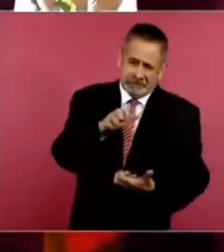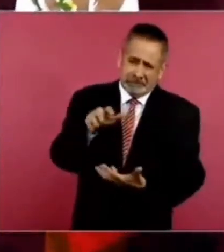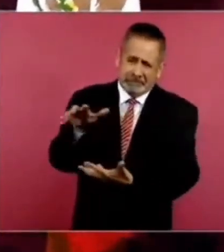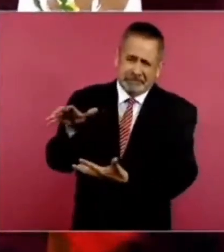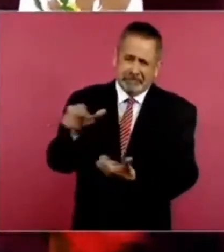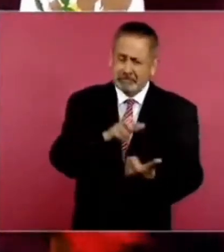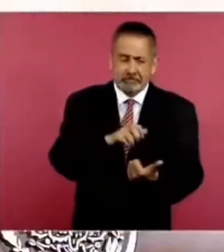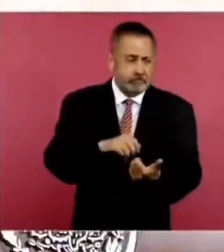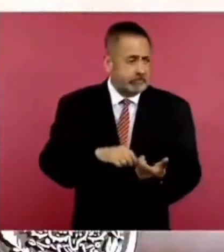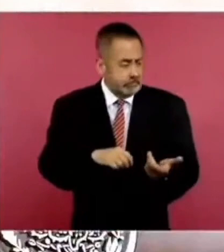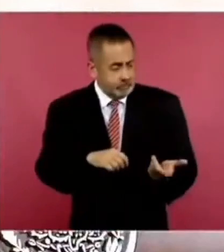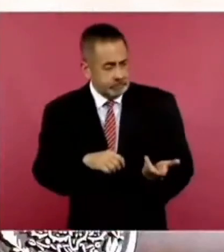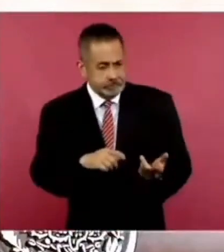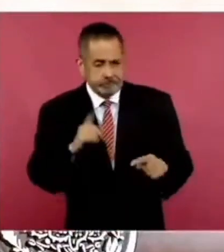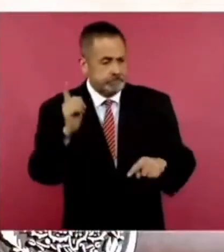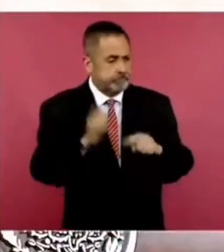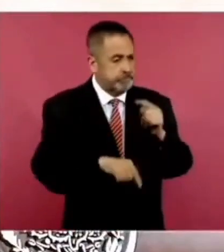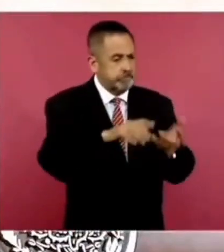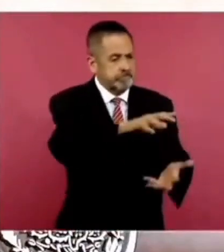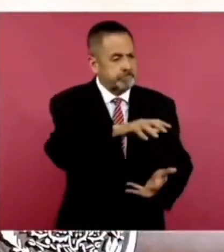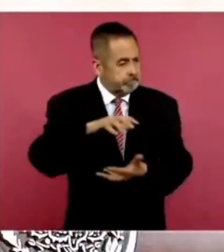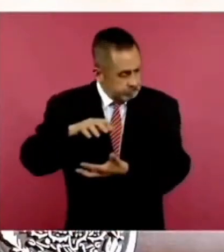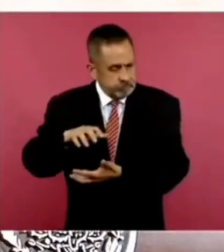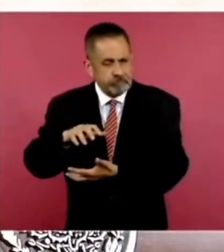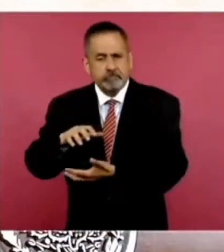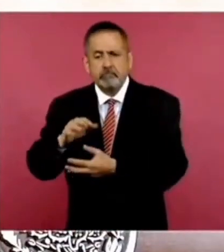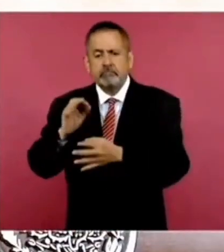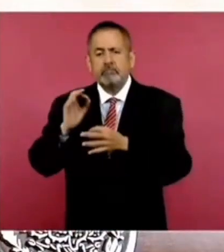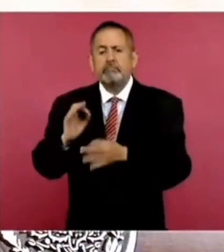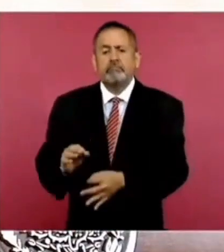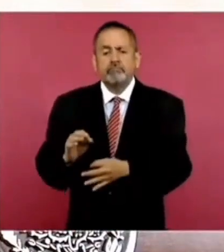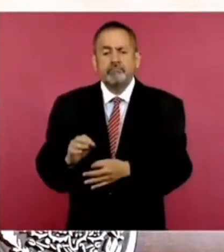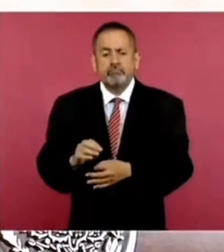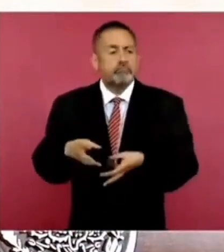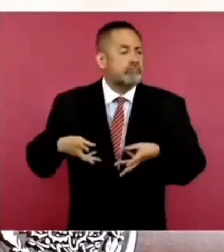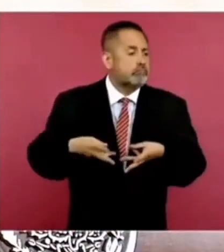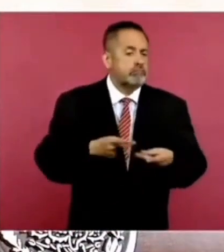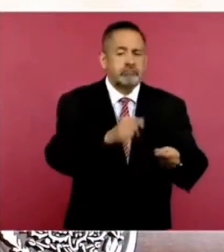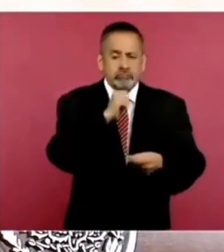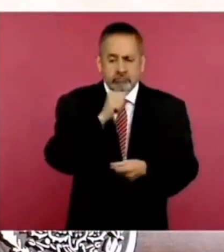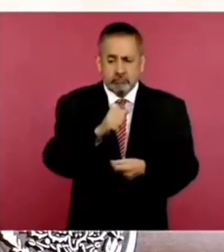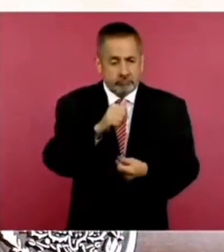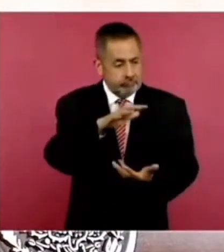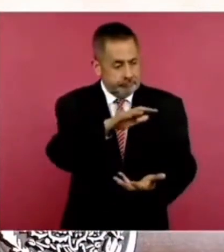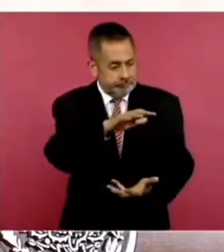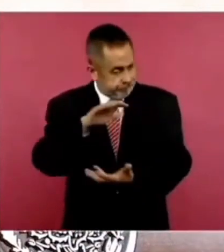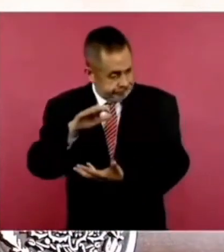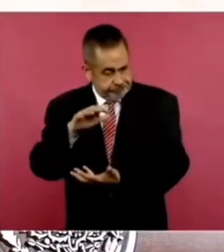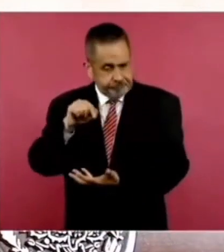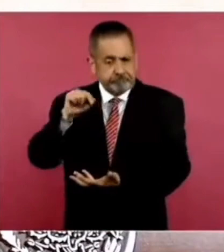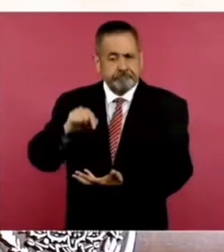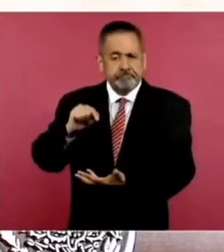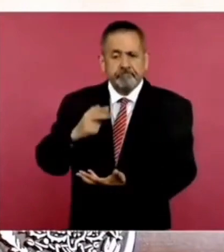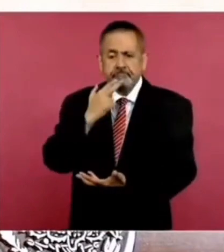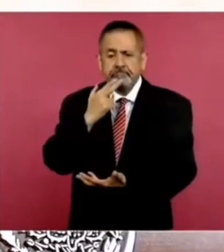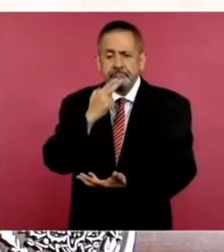que se recupera, se ahorra para el desarrollo de